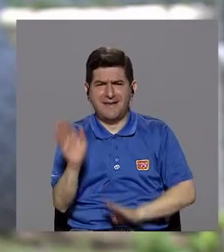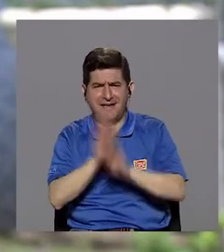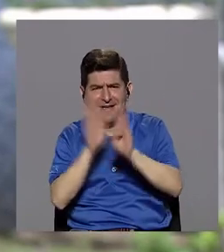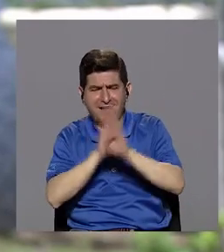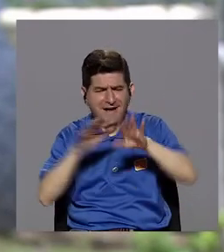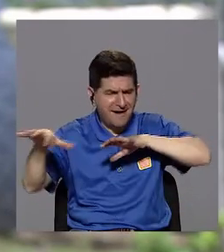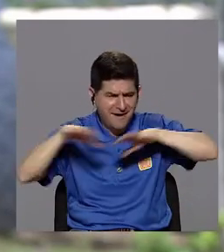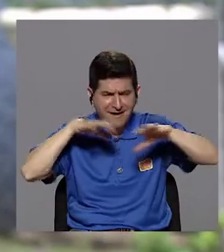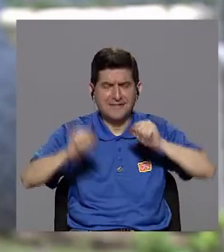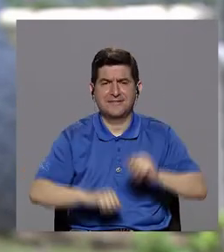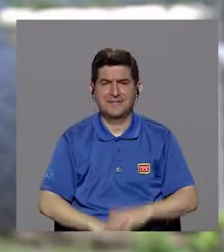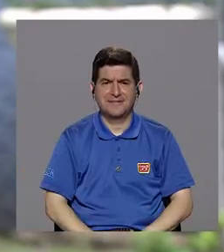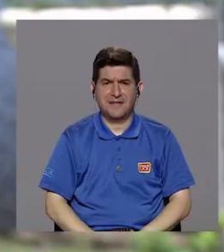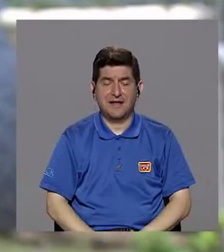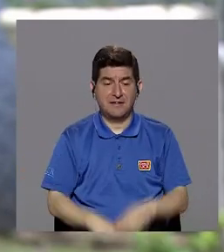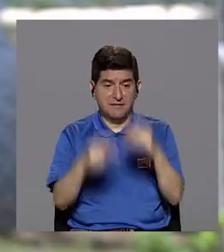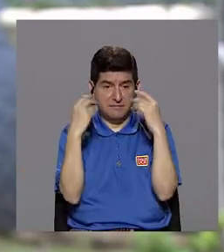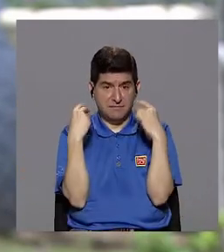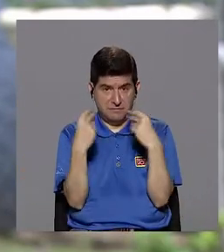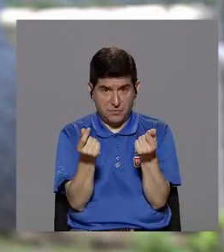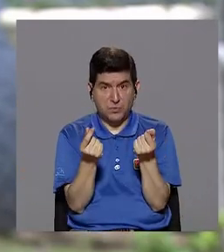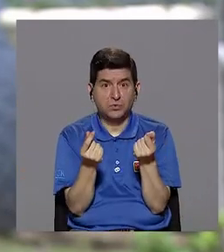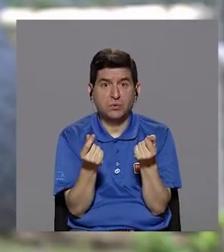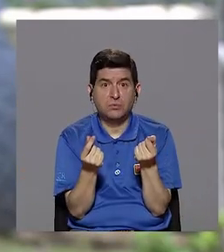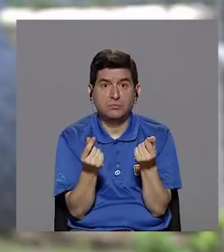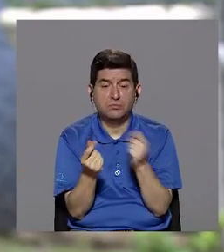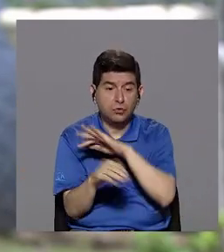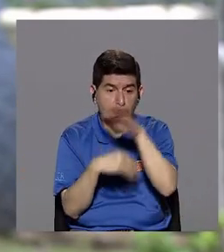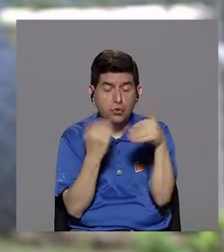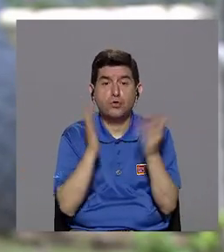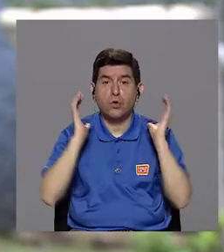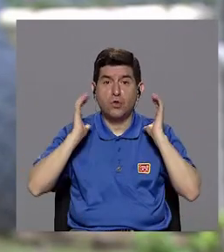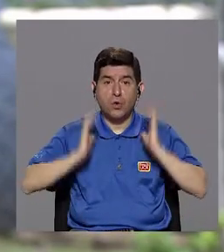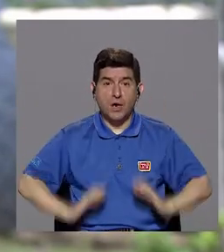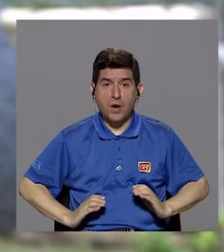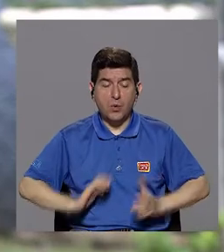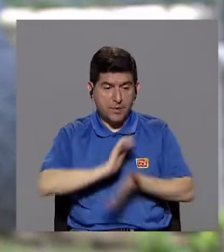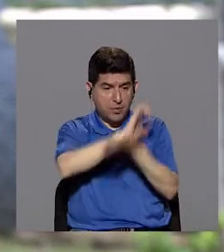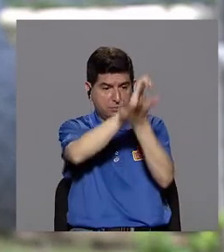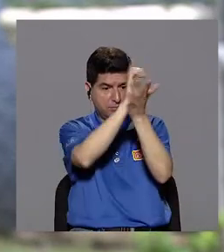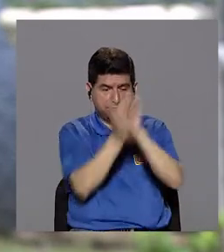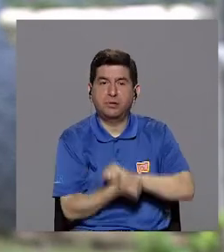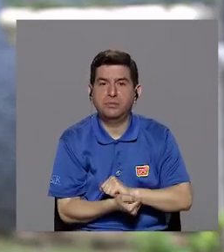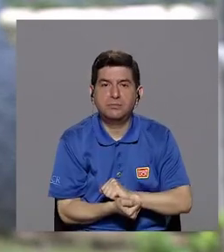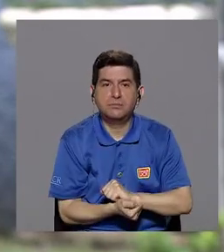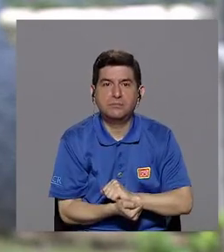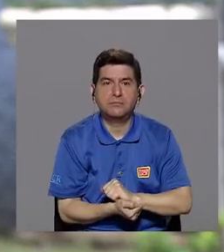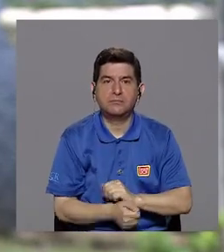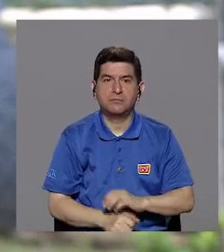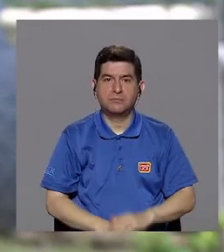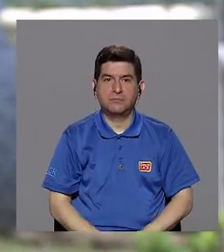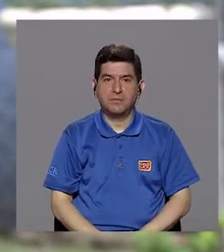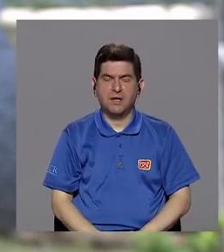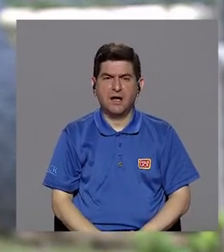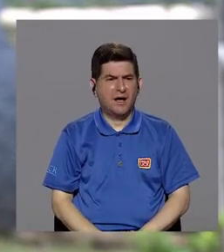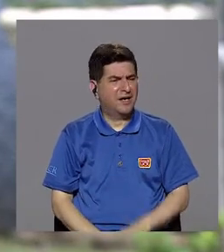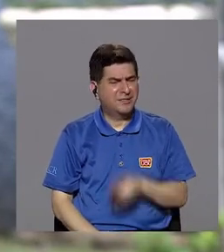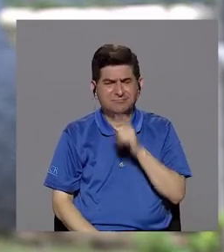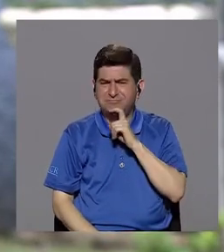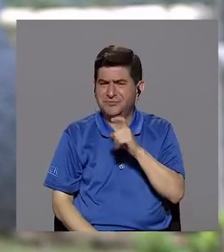desarrollaba muchas actividades y de pronto todo en su cuerpo está cambiando, entonces ya le